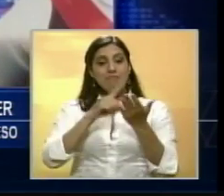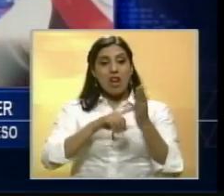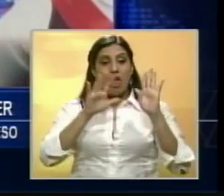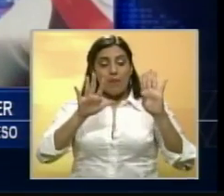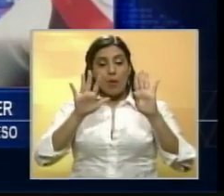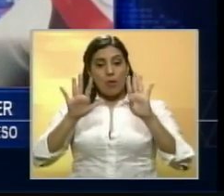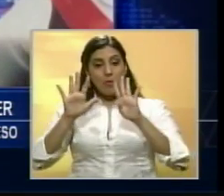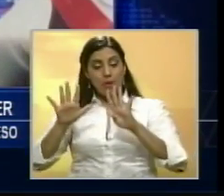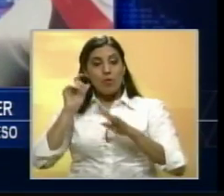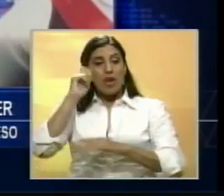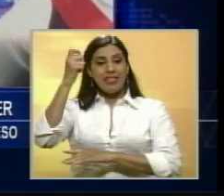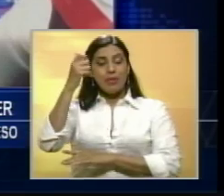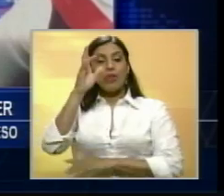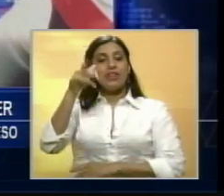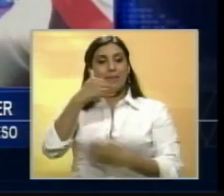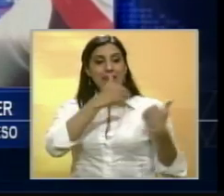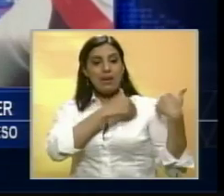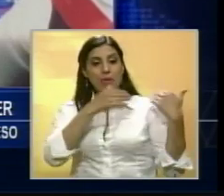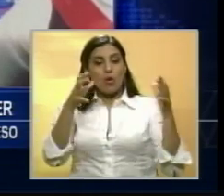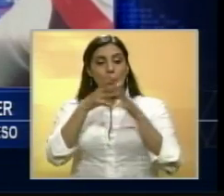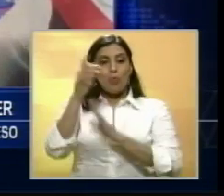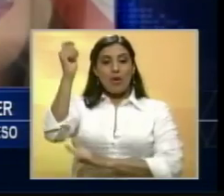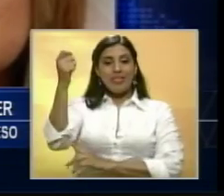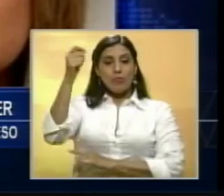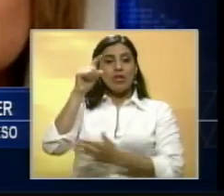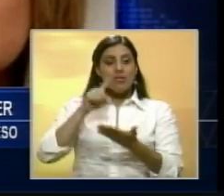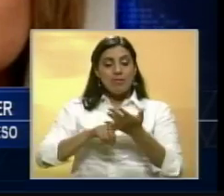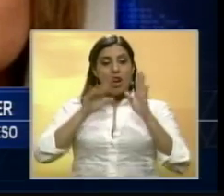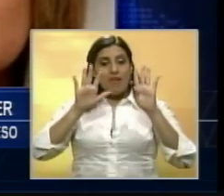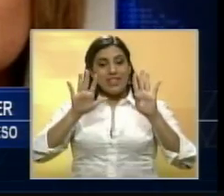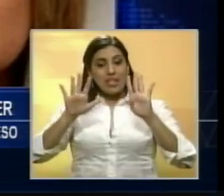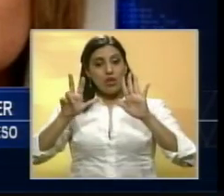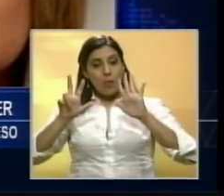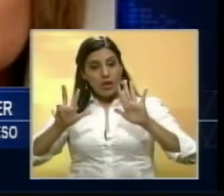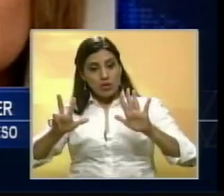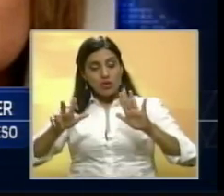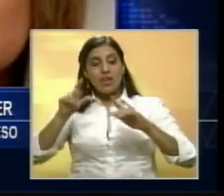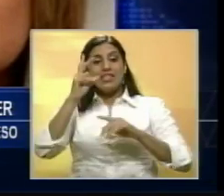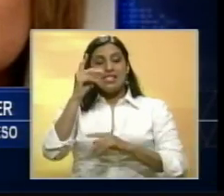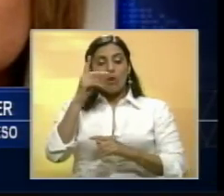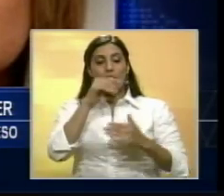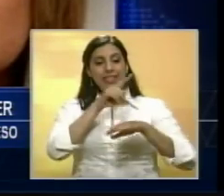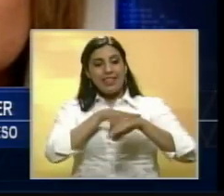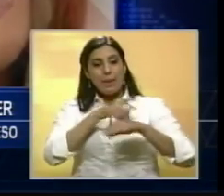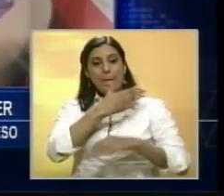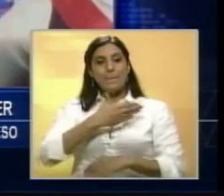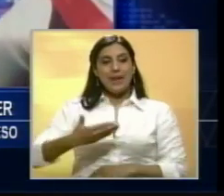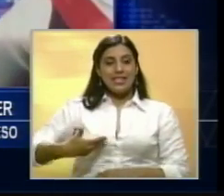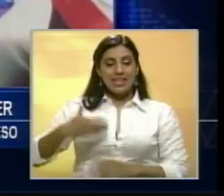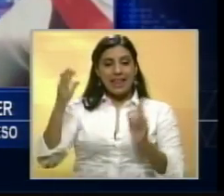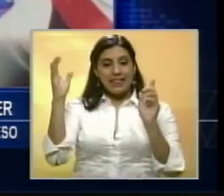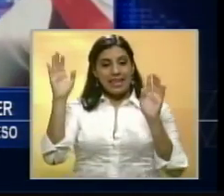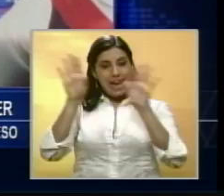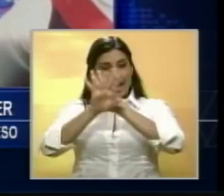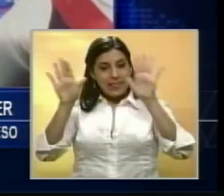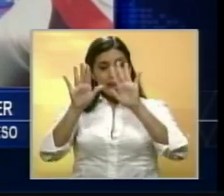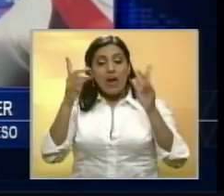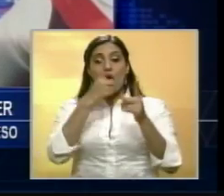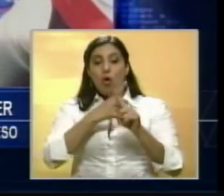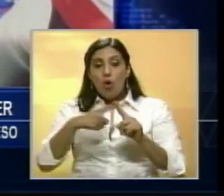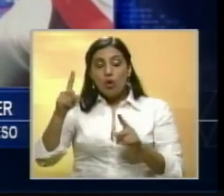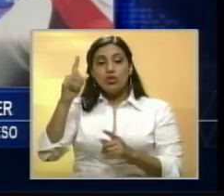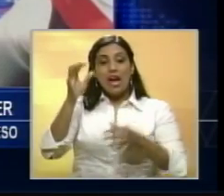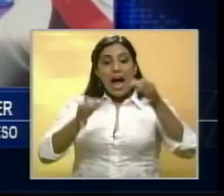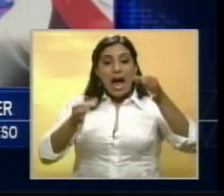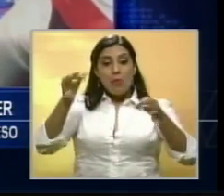1999. Fue diputada y presidió la Cámara de Diputados en 1998 durante el segundo periodo del presidente Rafael Caldera. La